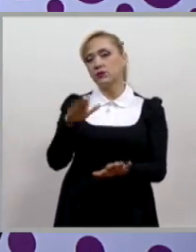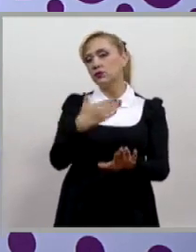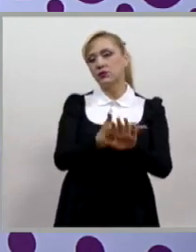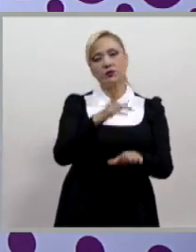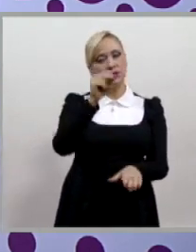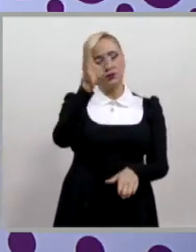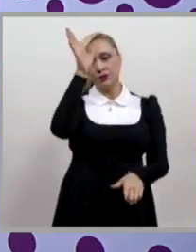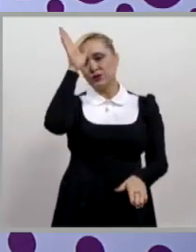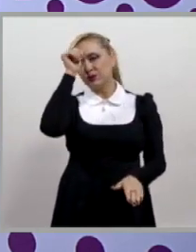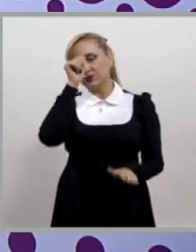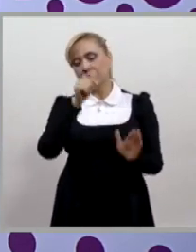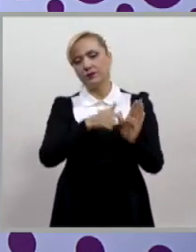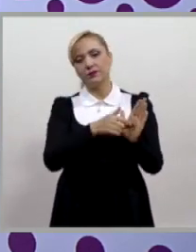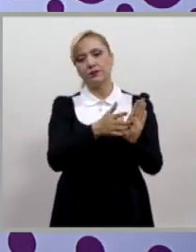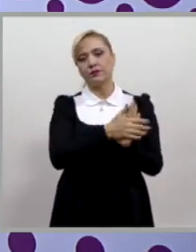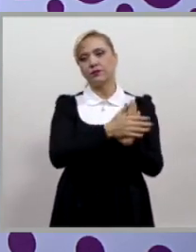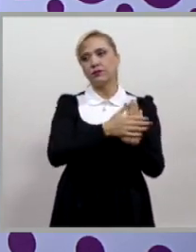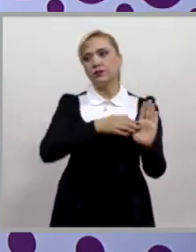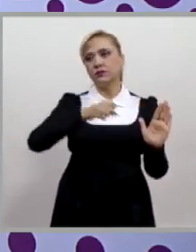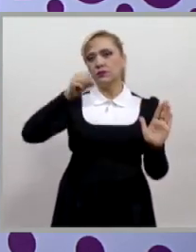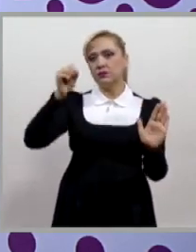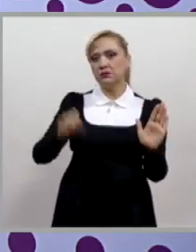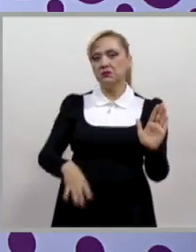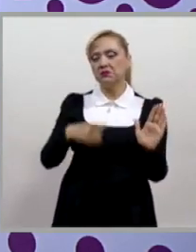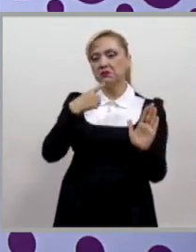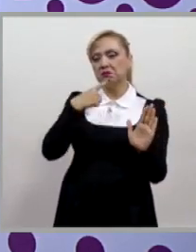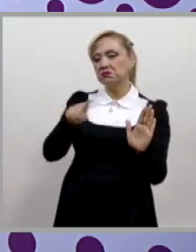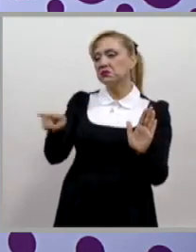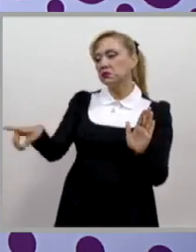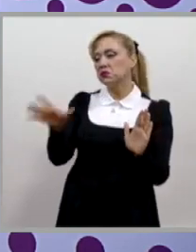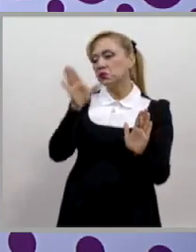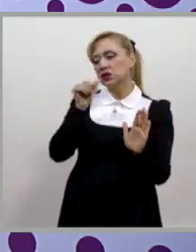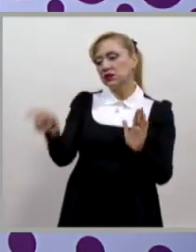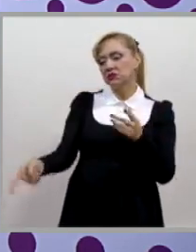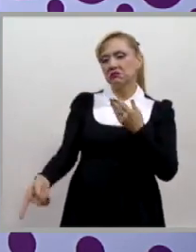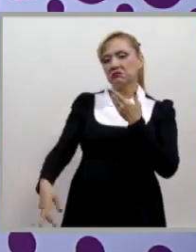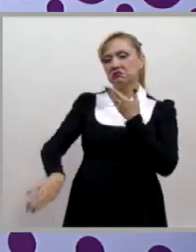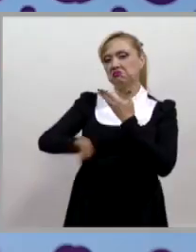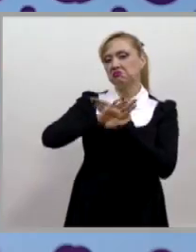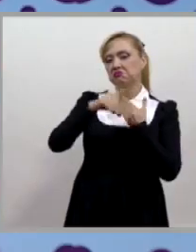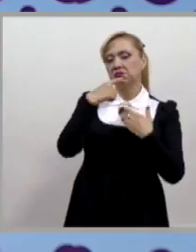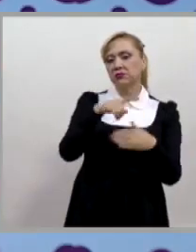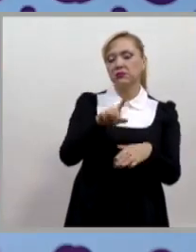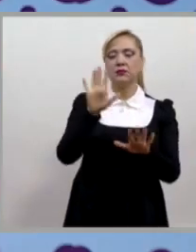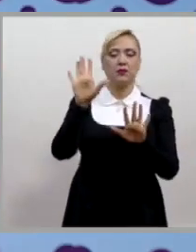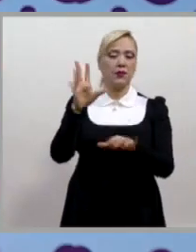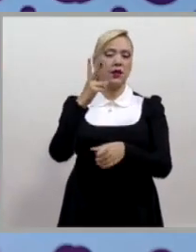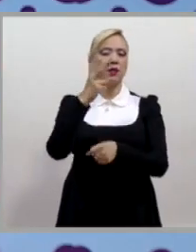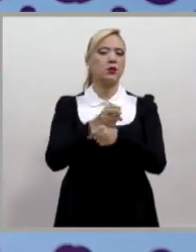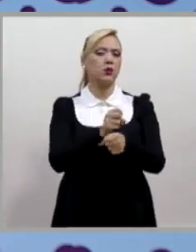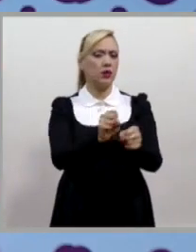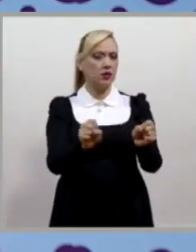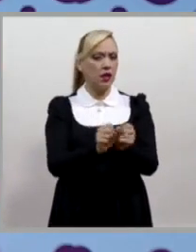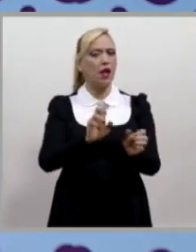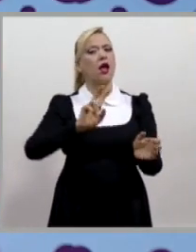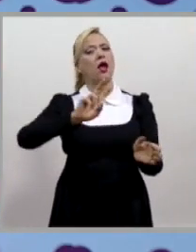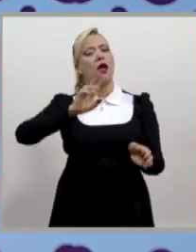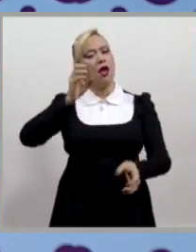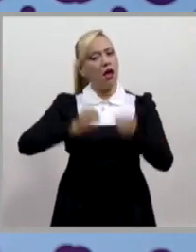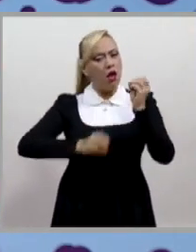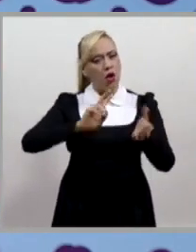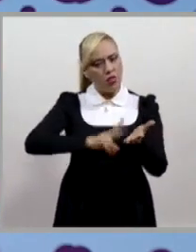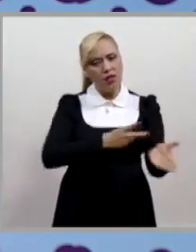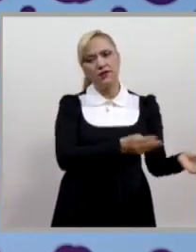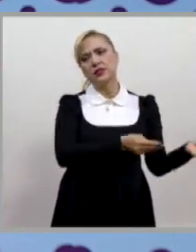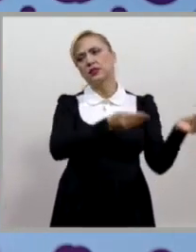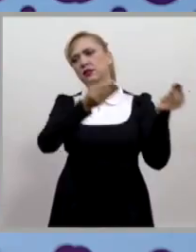acuerdo que desechó su demanda por falta de interés legítimo, pues la segunda sala va a tener la oportunidad de ver